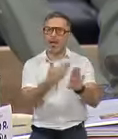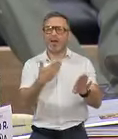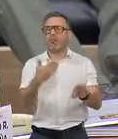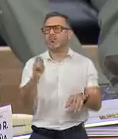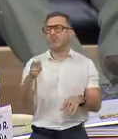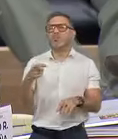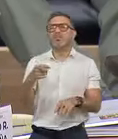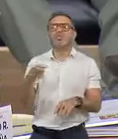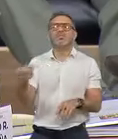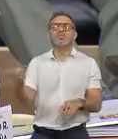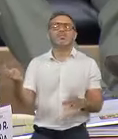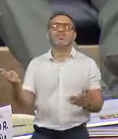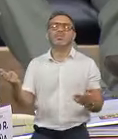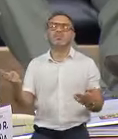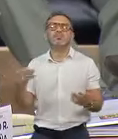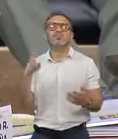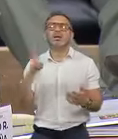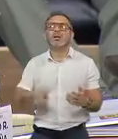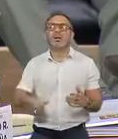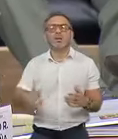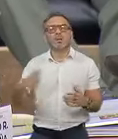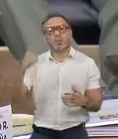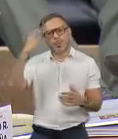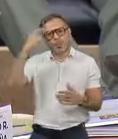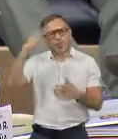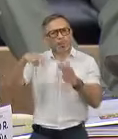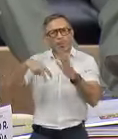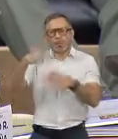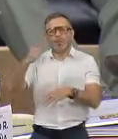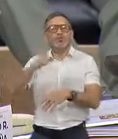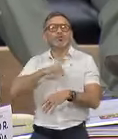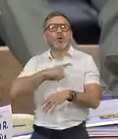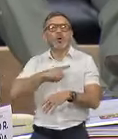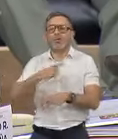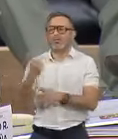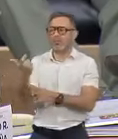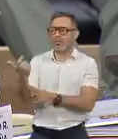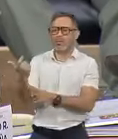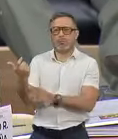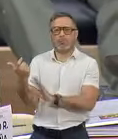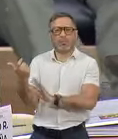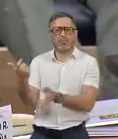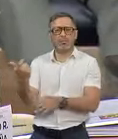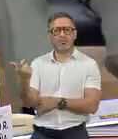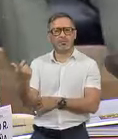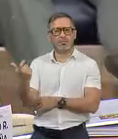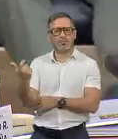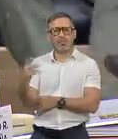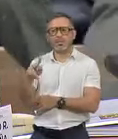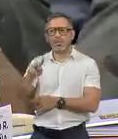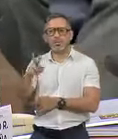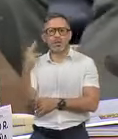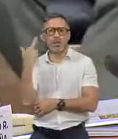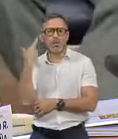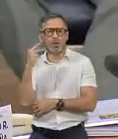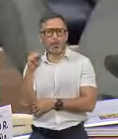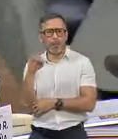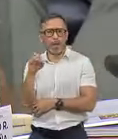solo dinero tienen. Lo que tienen es dinero, lo que tienen es los medios y el reducto del